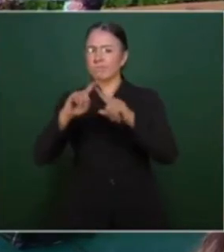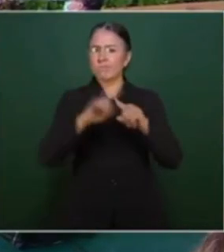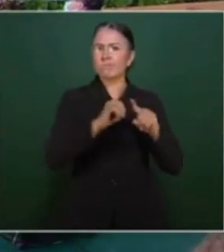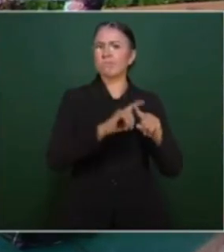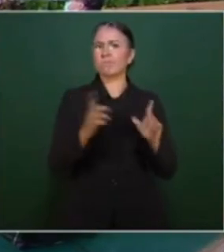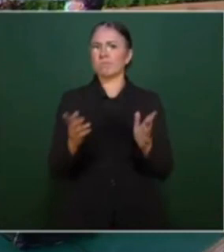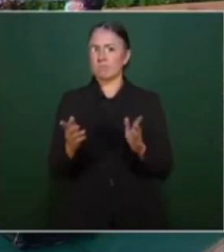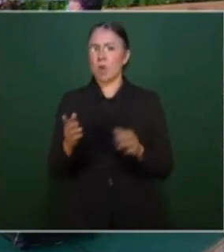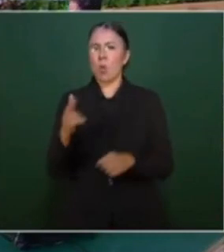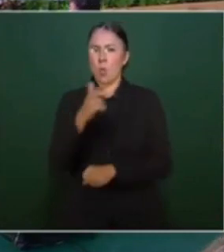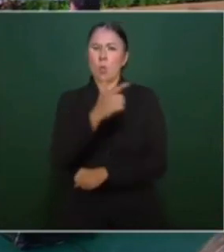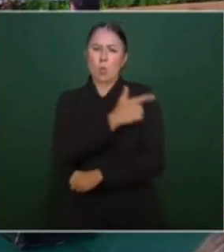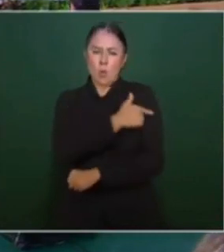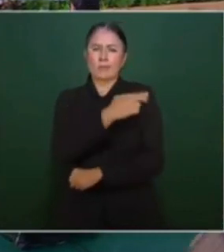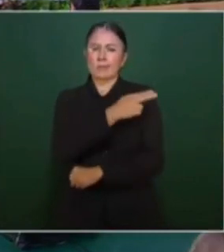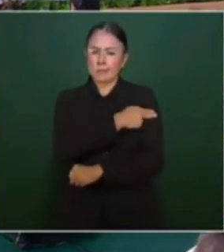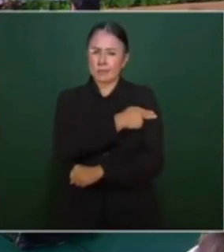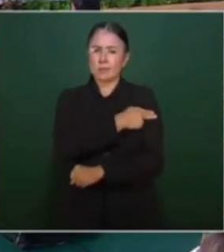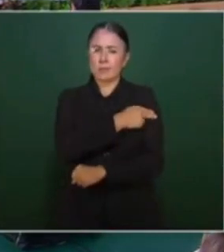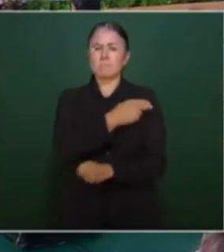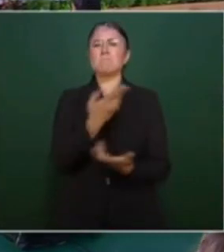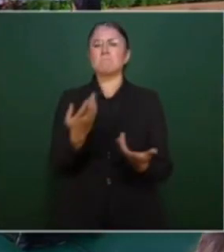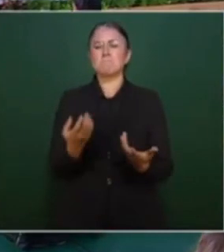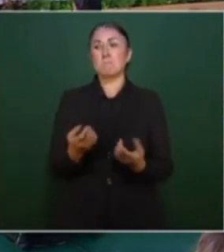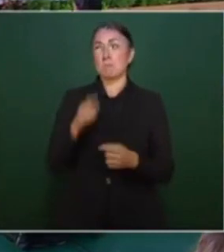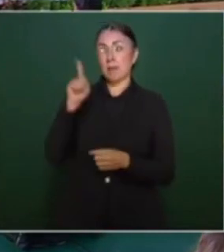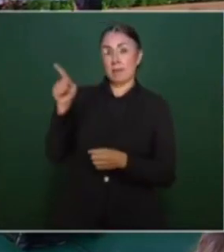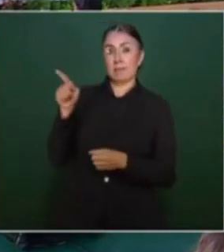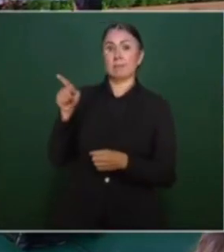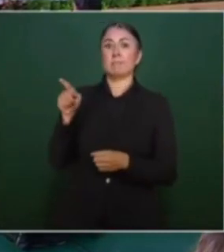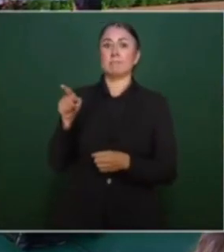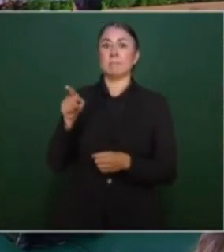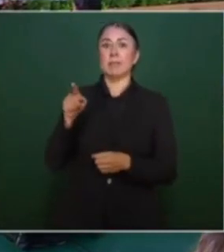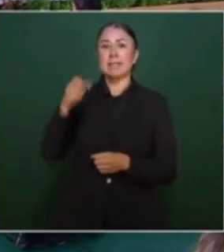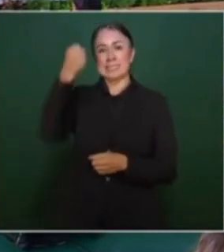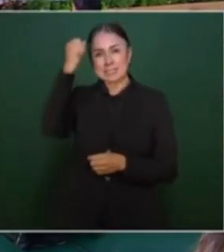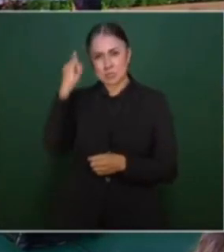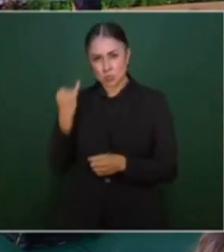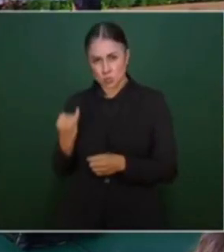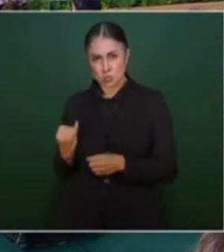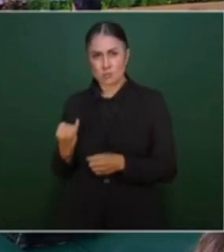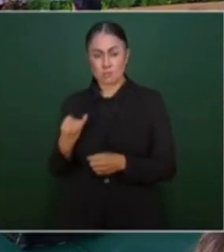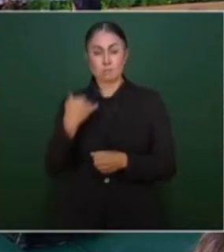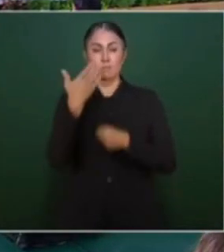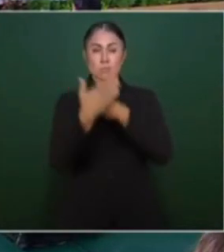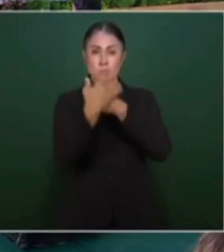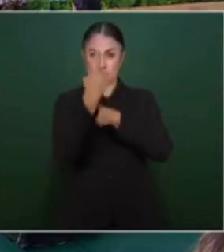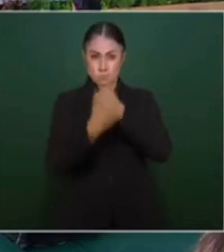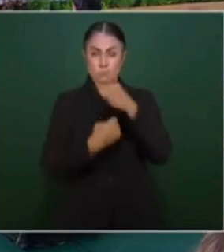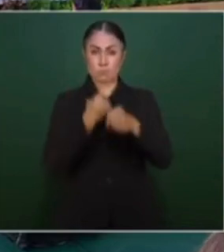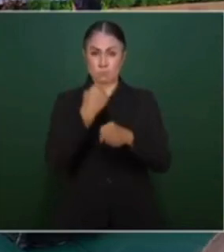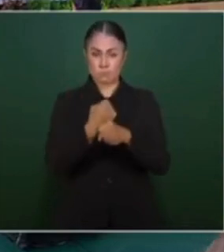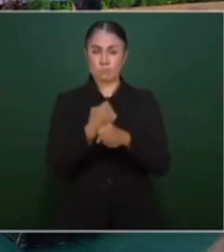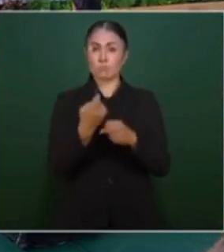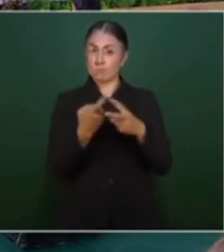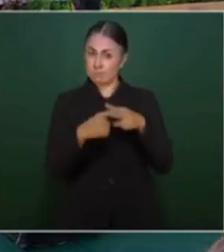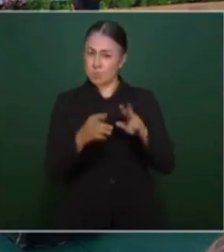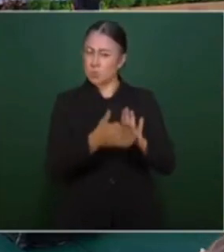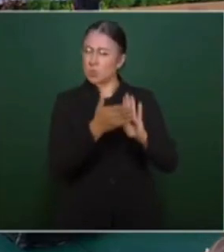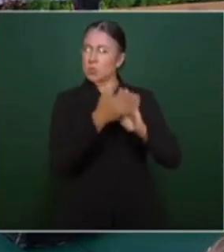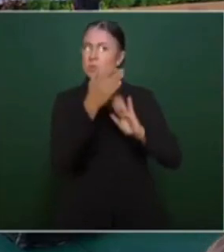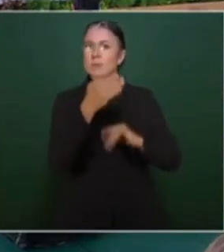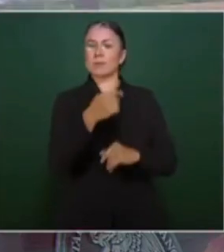2021 se construyó Santiago Ixcuintla. Para el siguiente año tenemos considerados